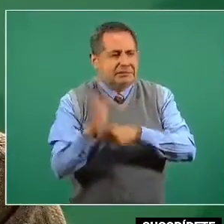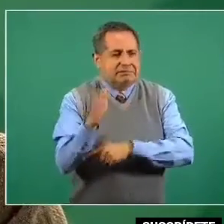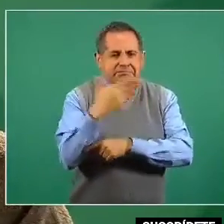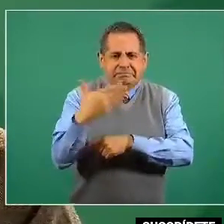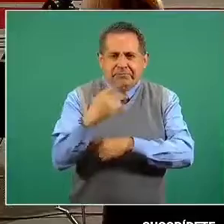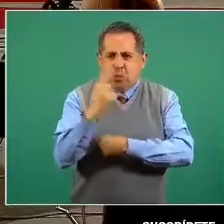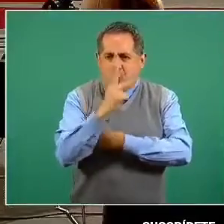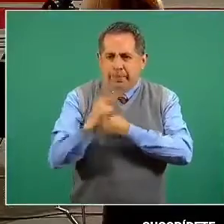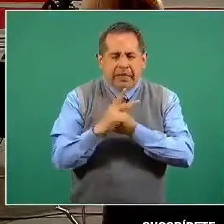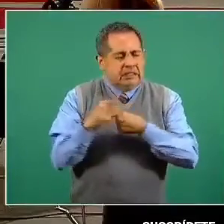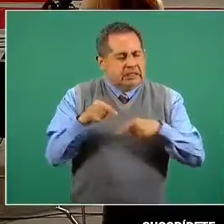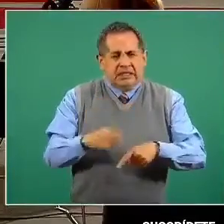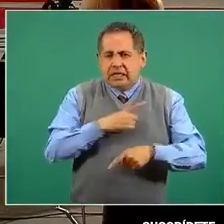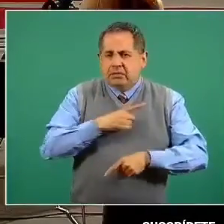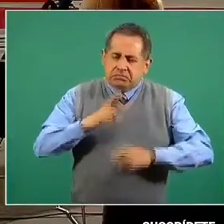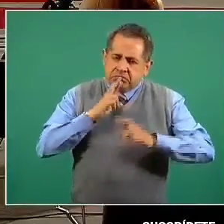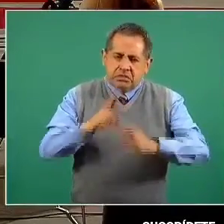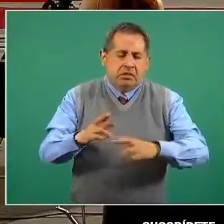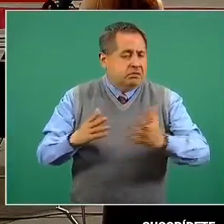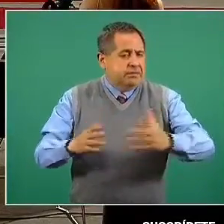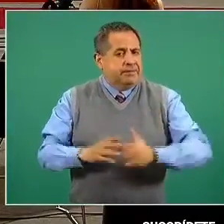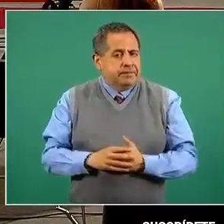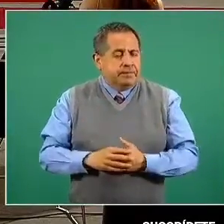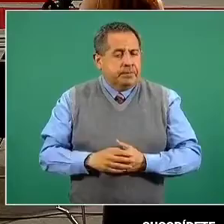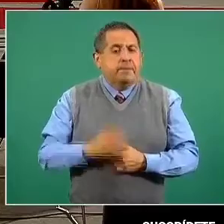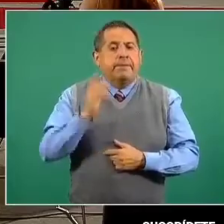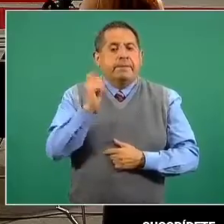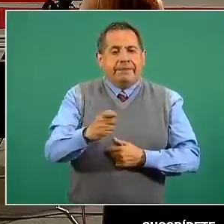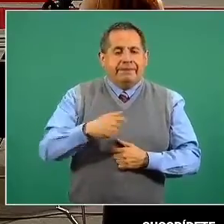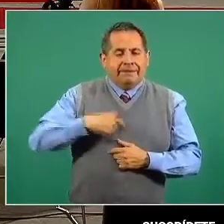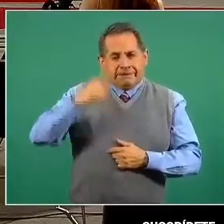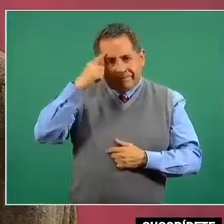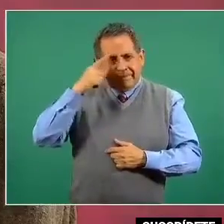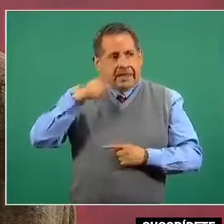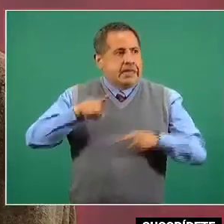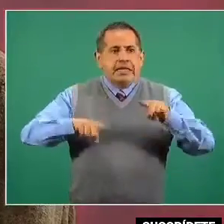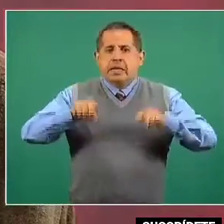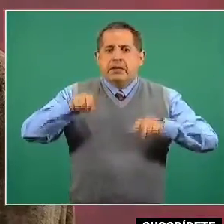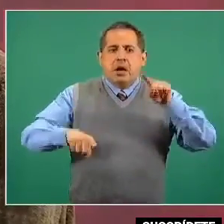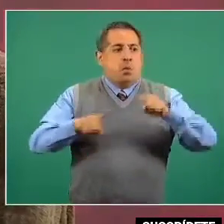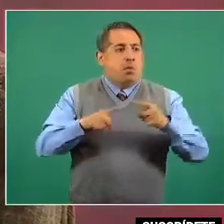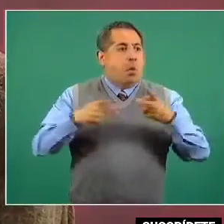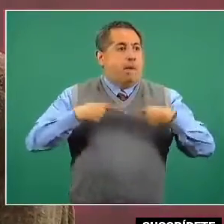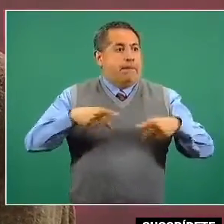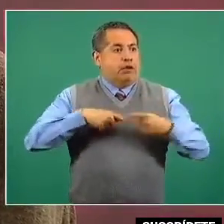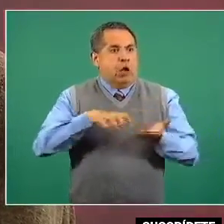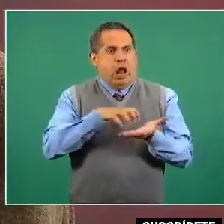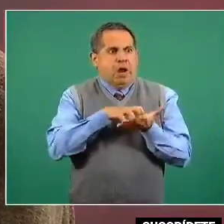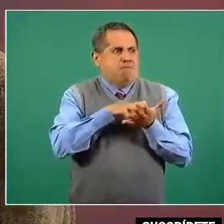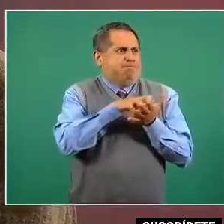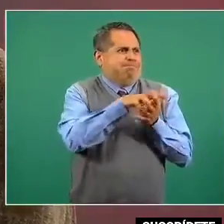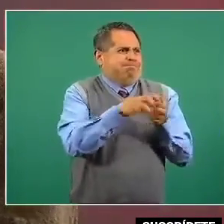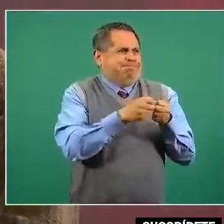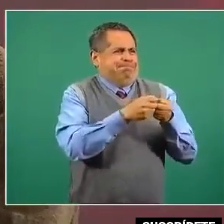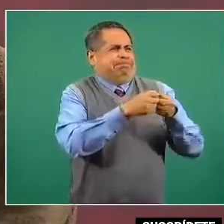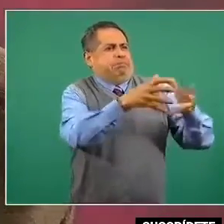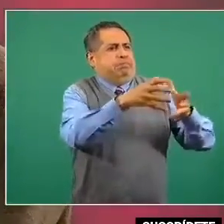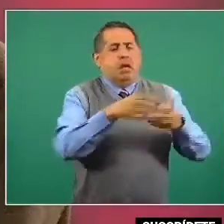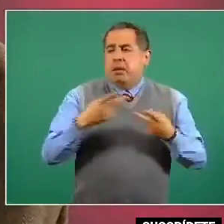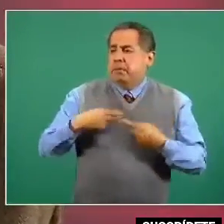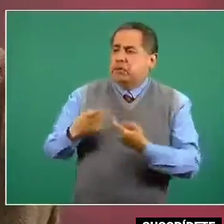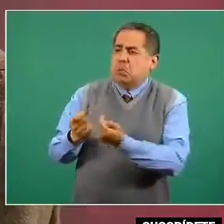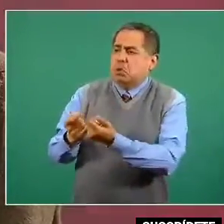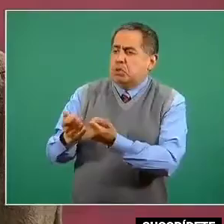coordinada. Hay situaciones, por ejemplo, demográficas, estas las he mencionado múltiples veces,